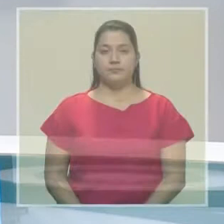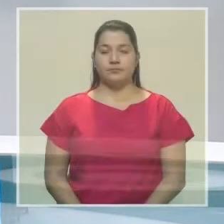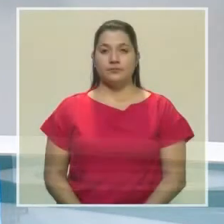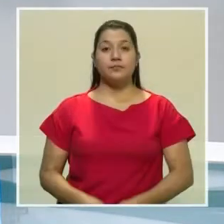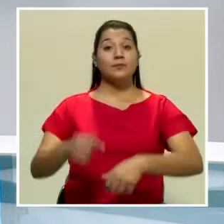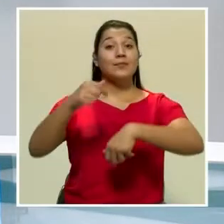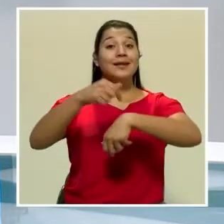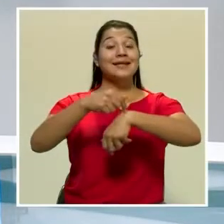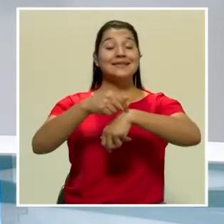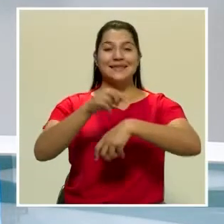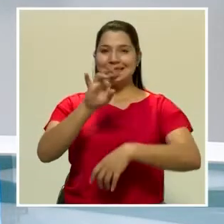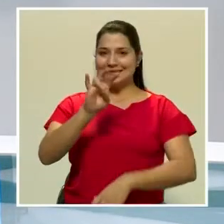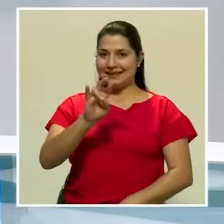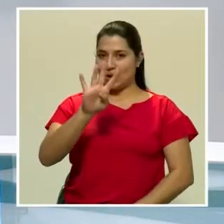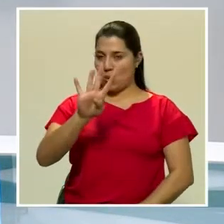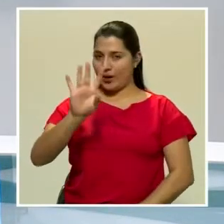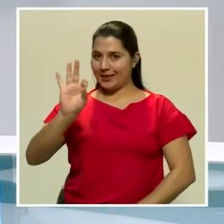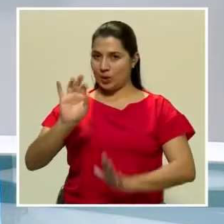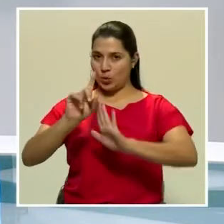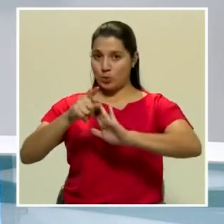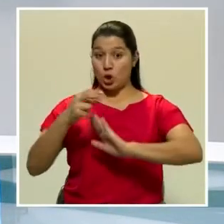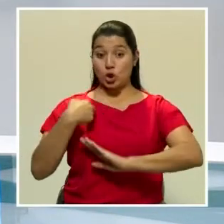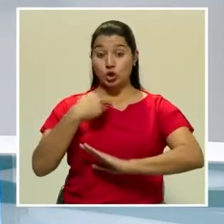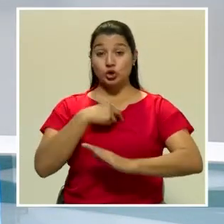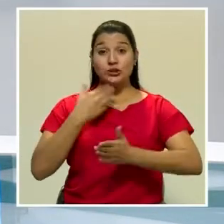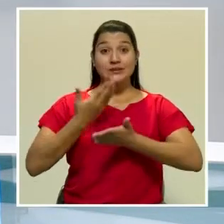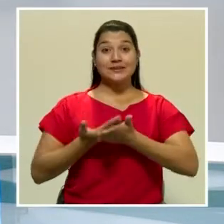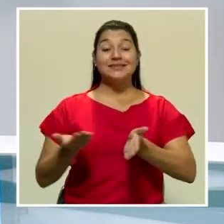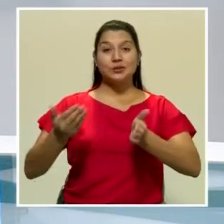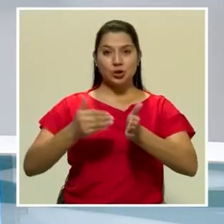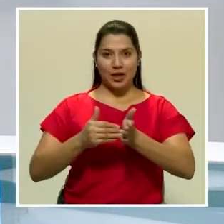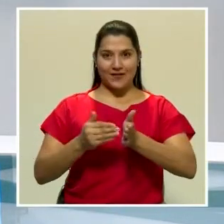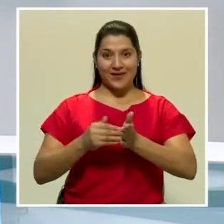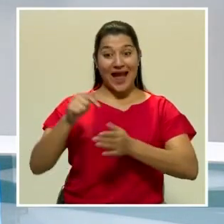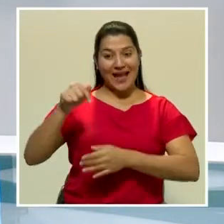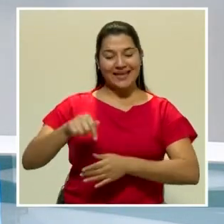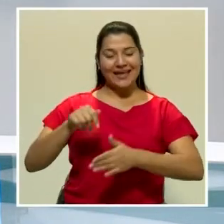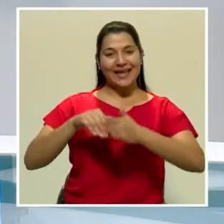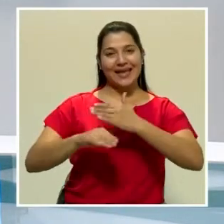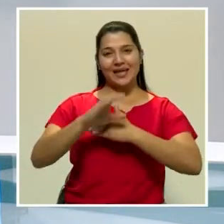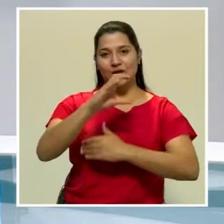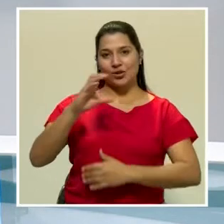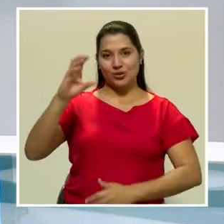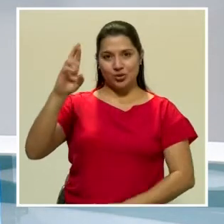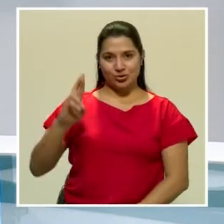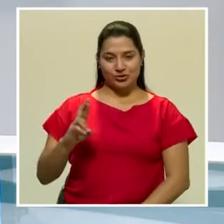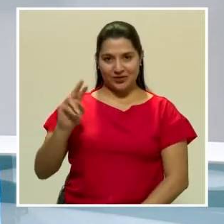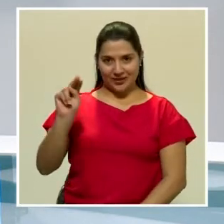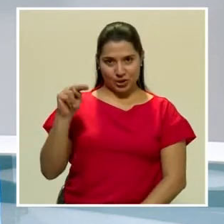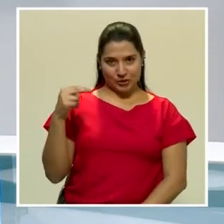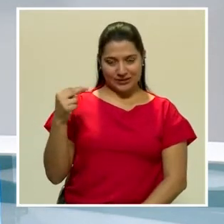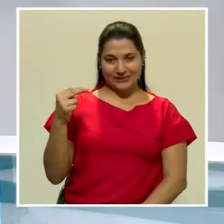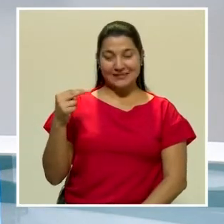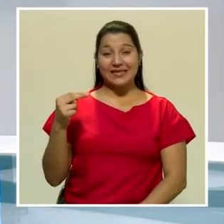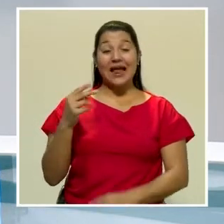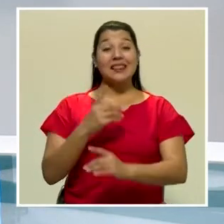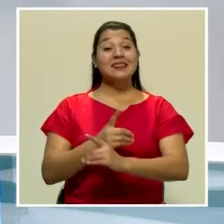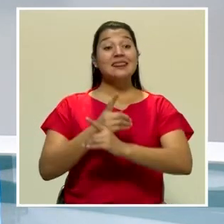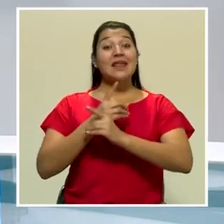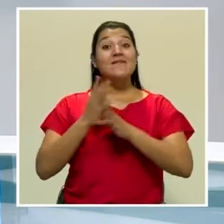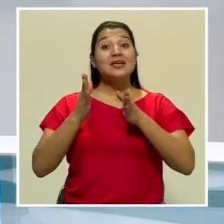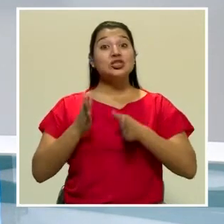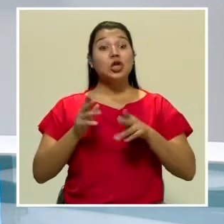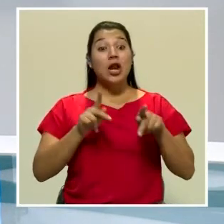A las 7:49 p.m. estamos de regreso en la edición estelar de Costa Rica Noticias. La defensora de